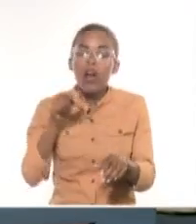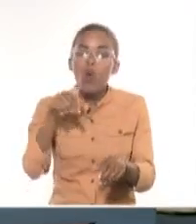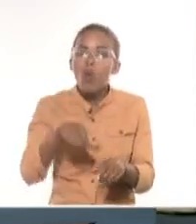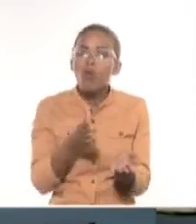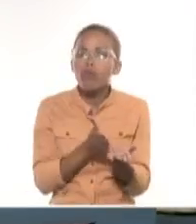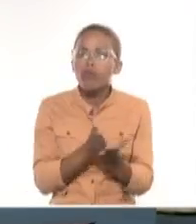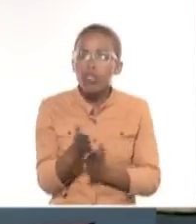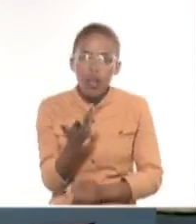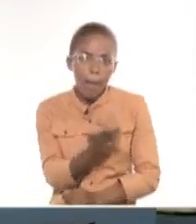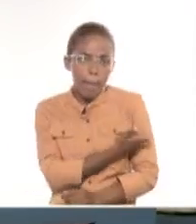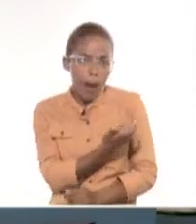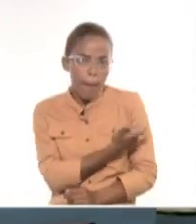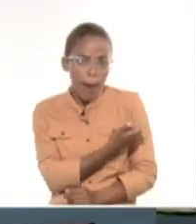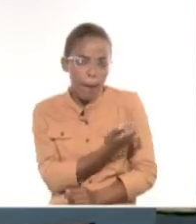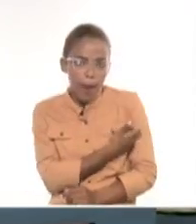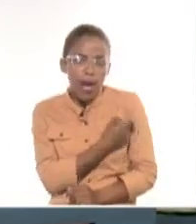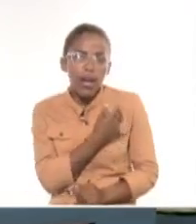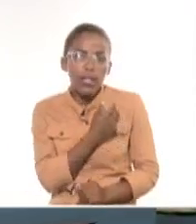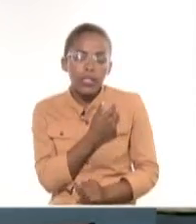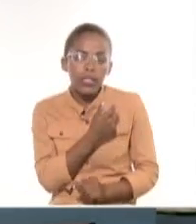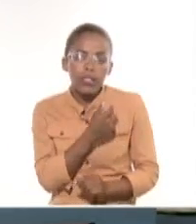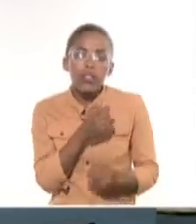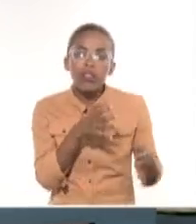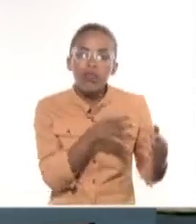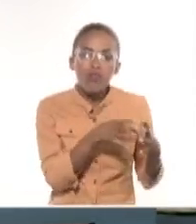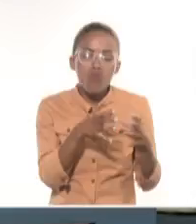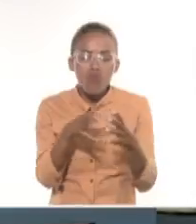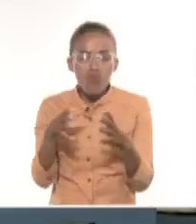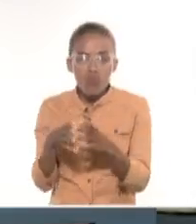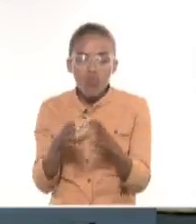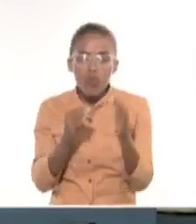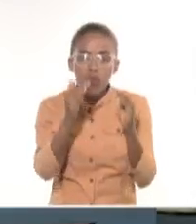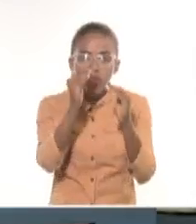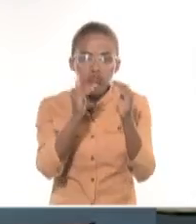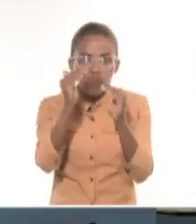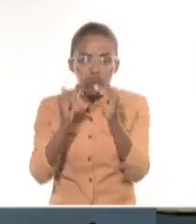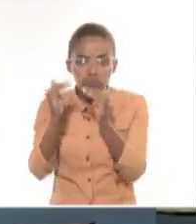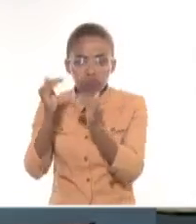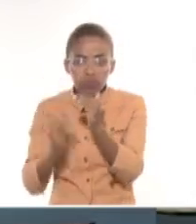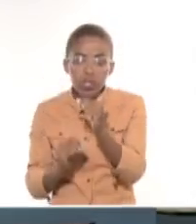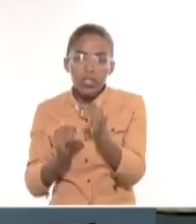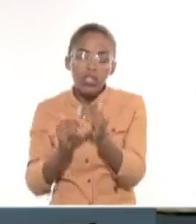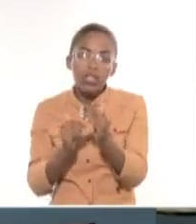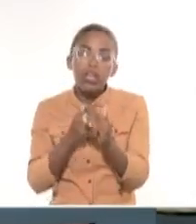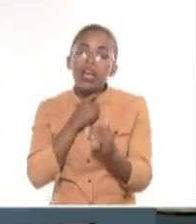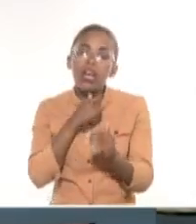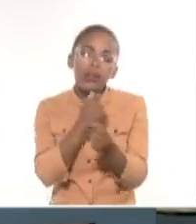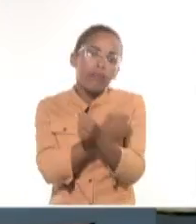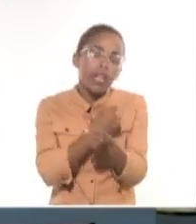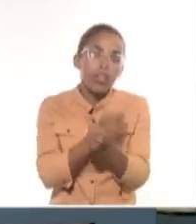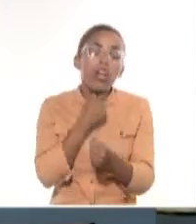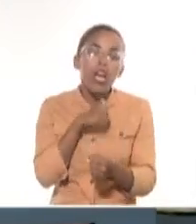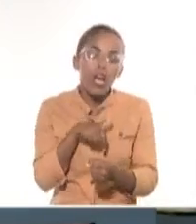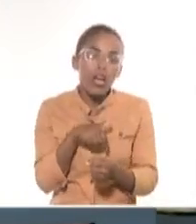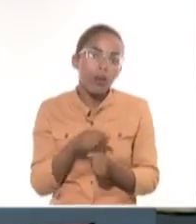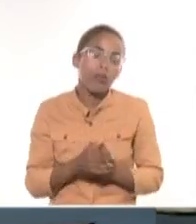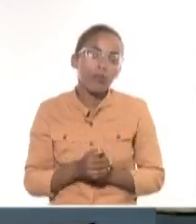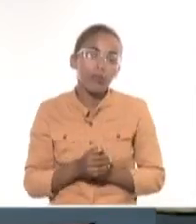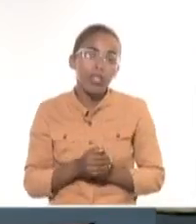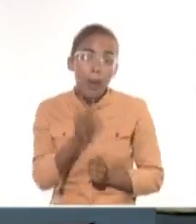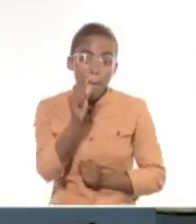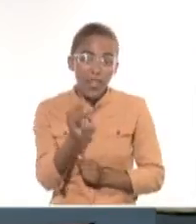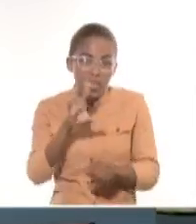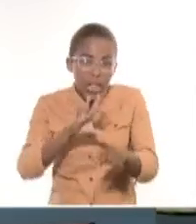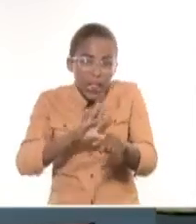y se mantiene a grupos de riesgo, trabajadores de la salud, personas mayores de determinada edad y sobre todo, y en eso sí